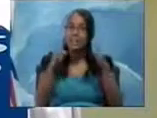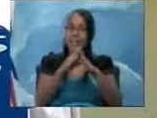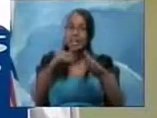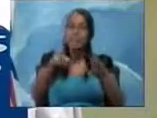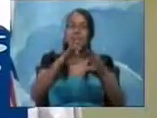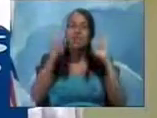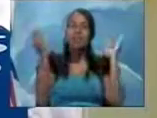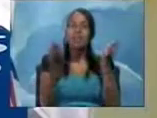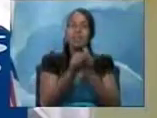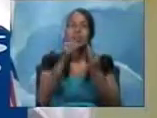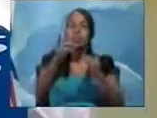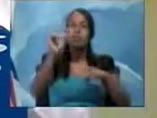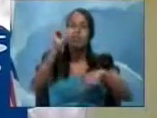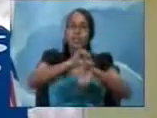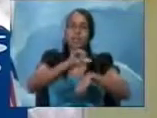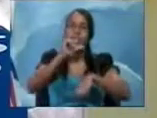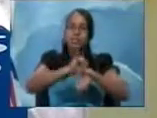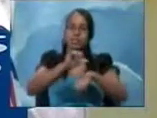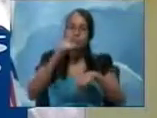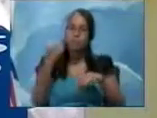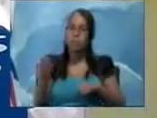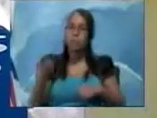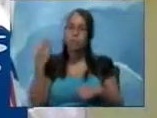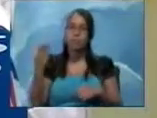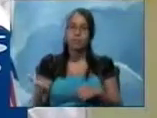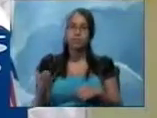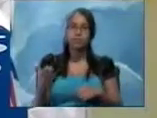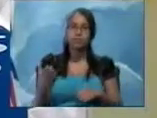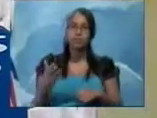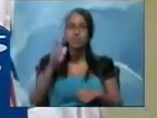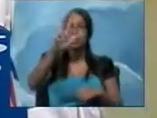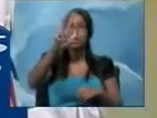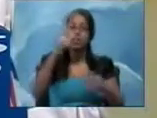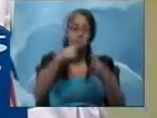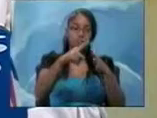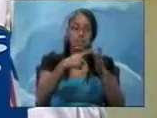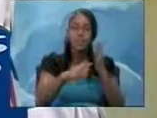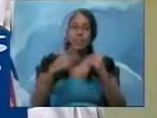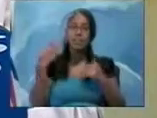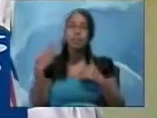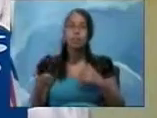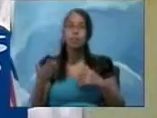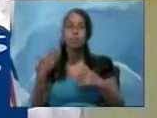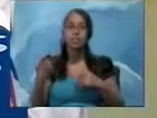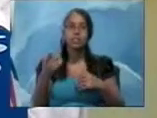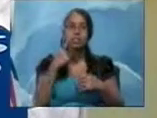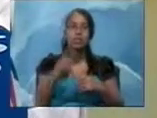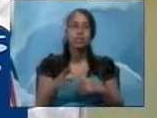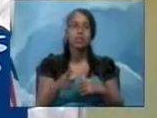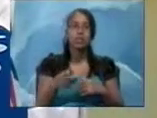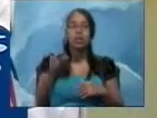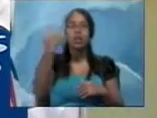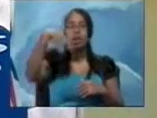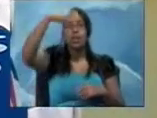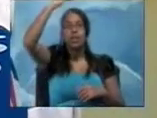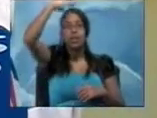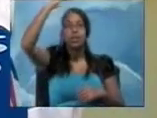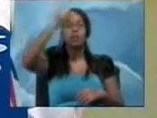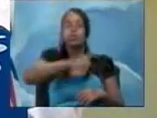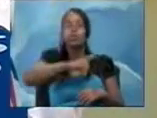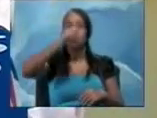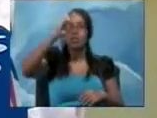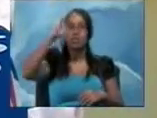una iglesia hay tres características importantes y eso lo dijo el apóstol Pablo dijo el reino de Dios